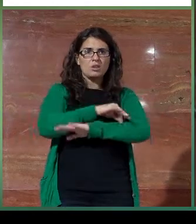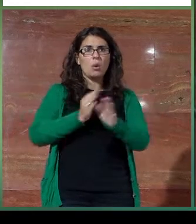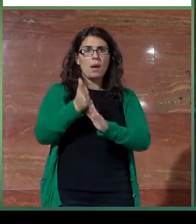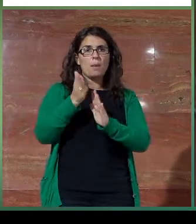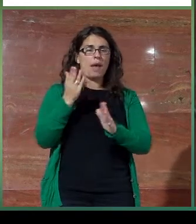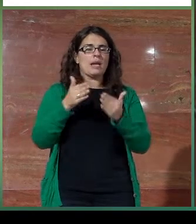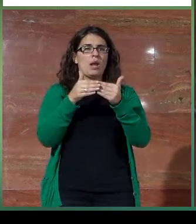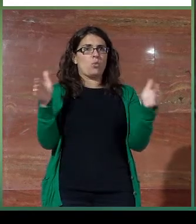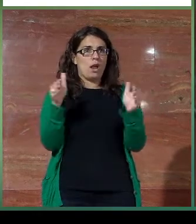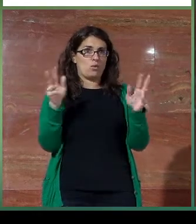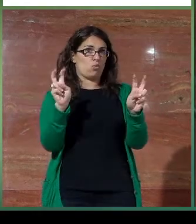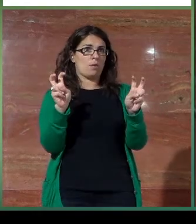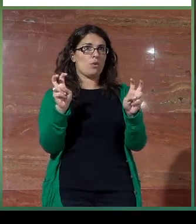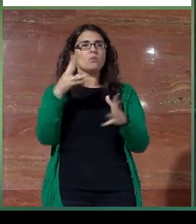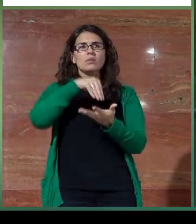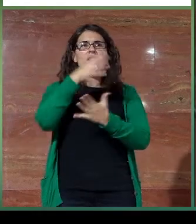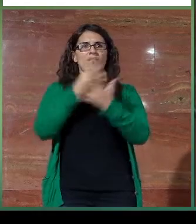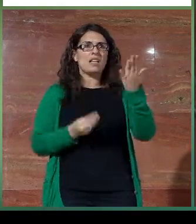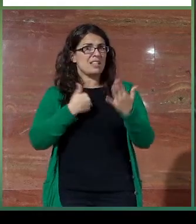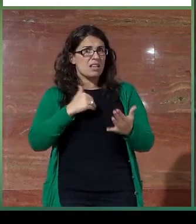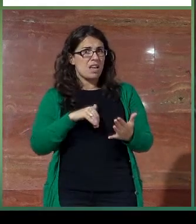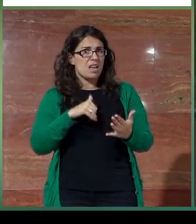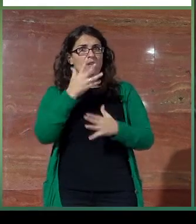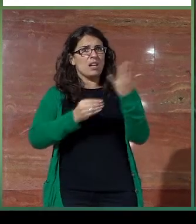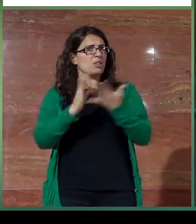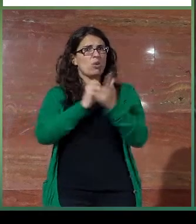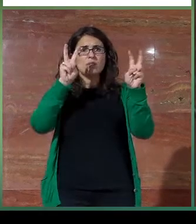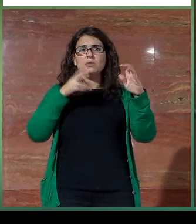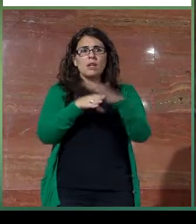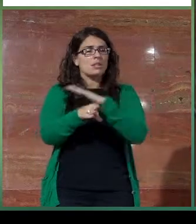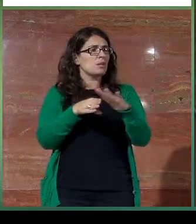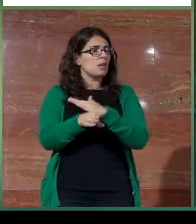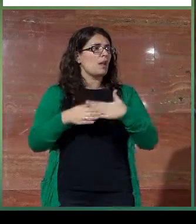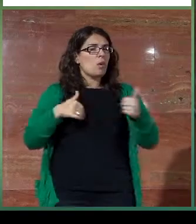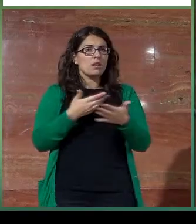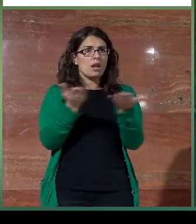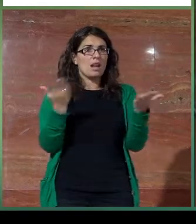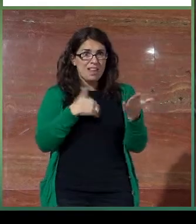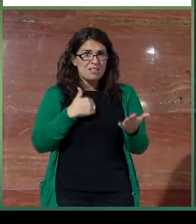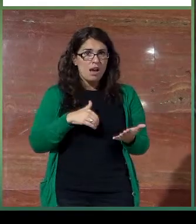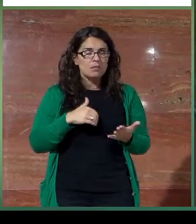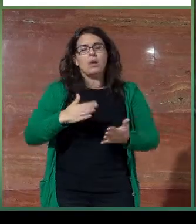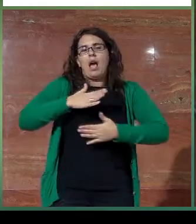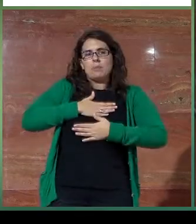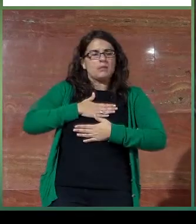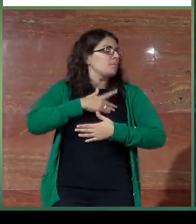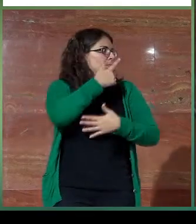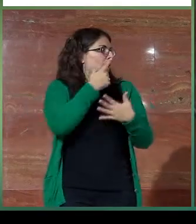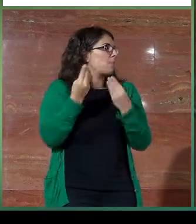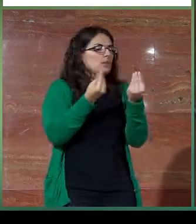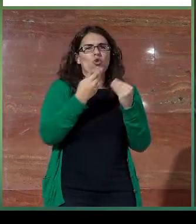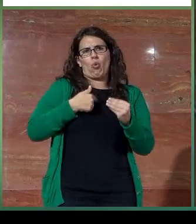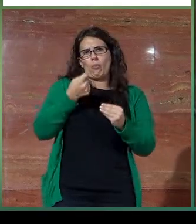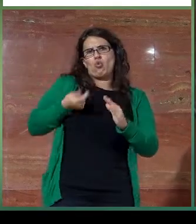inaugurar, falla. Y falla en todos los temas de accesibilidad de cualquier parte. A mí me da la impresión, y he dicho que iba a ser